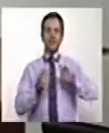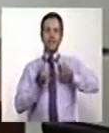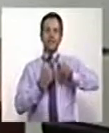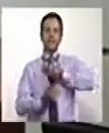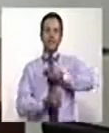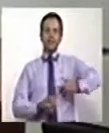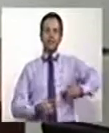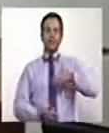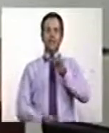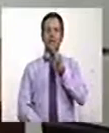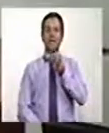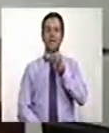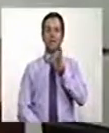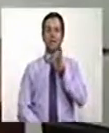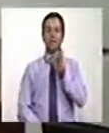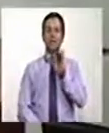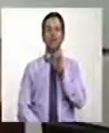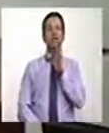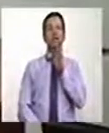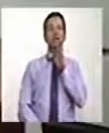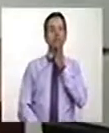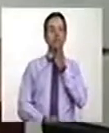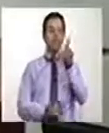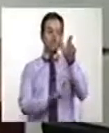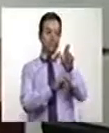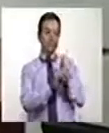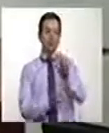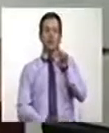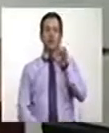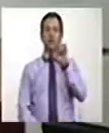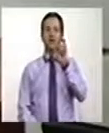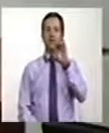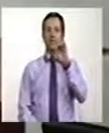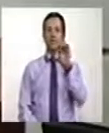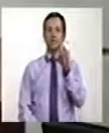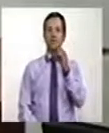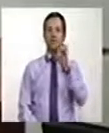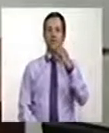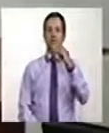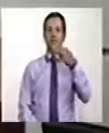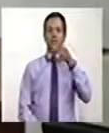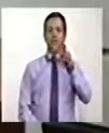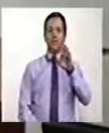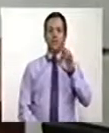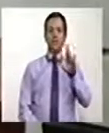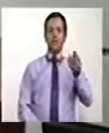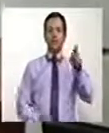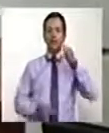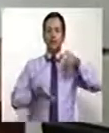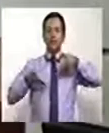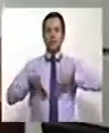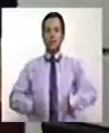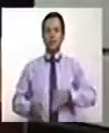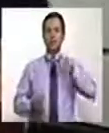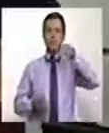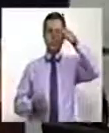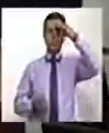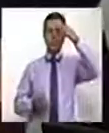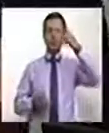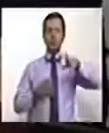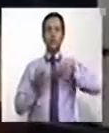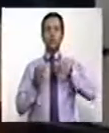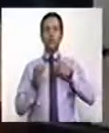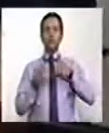doctor Fabio Echeverri Correa, oriundo de la ciudad de Medellín y formado profesionalmente como economista en la